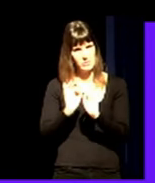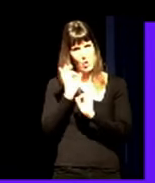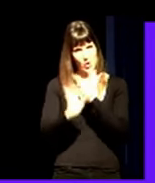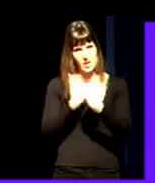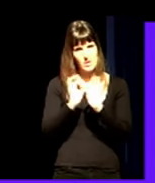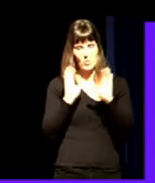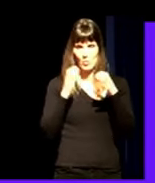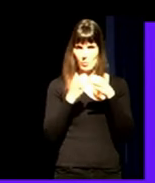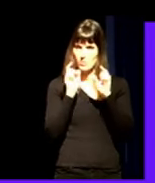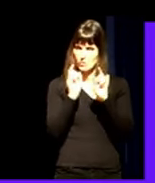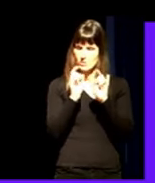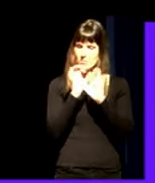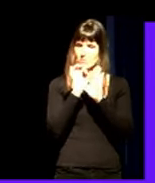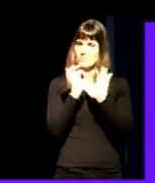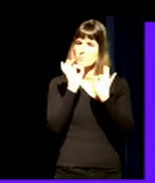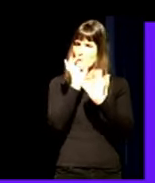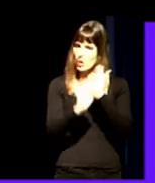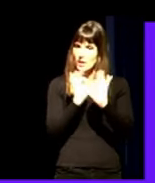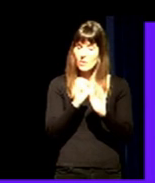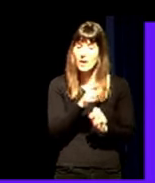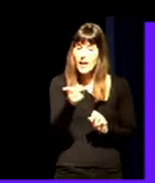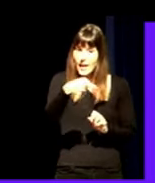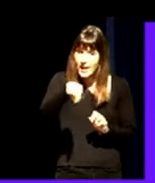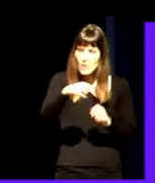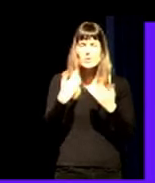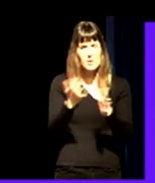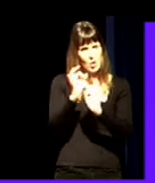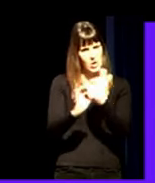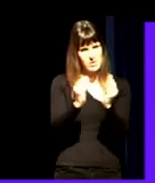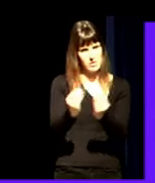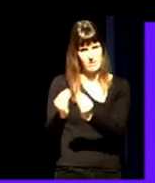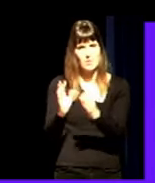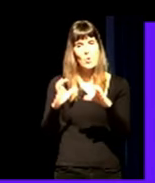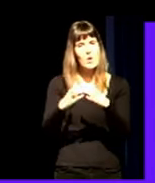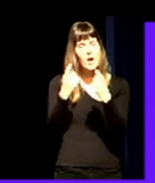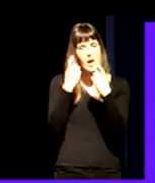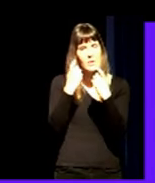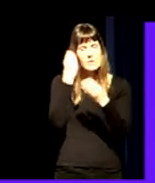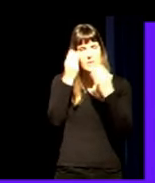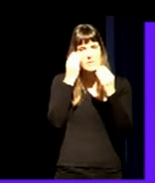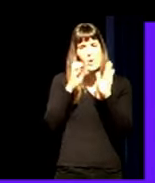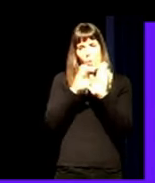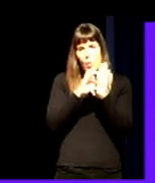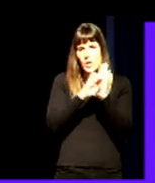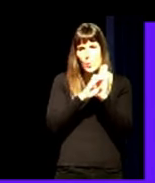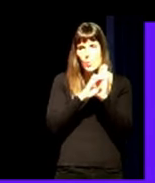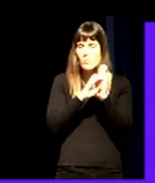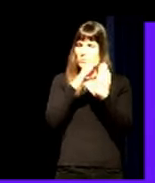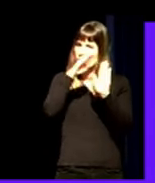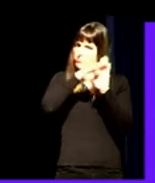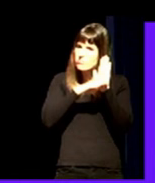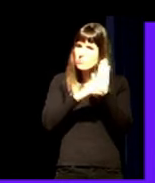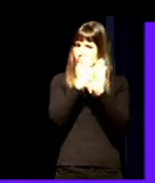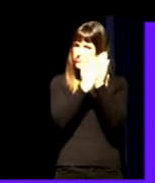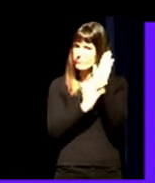pero fundamentalmente también para ellos, porque tenemos que pensar en un currículo de convivencia